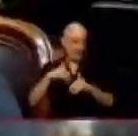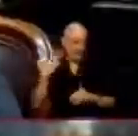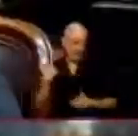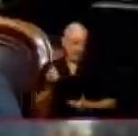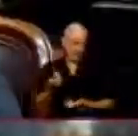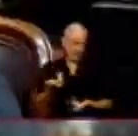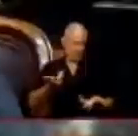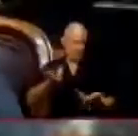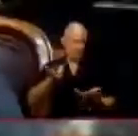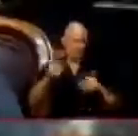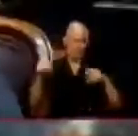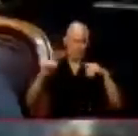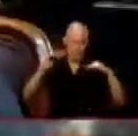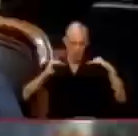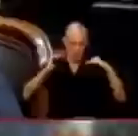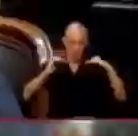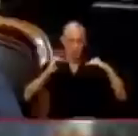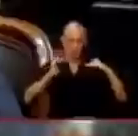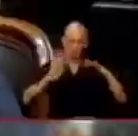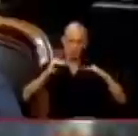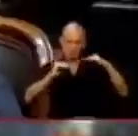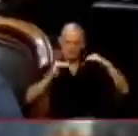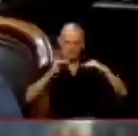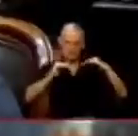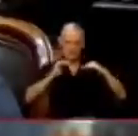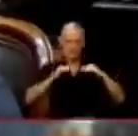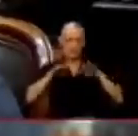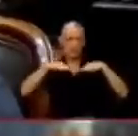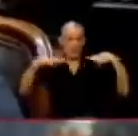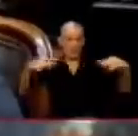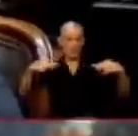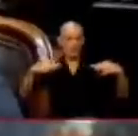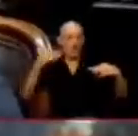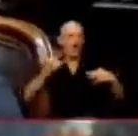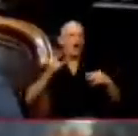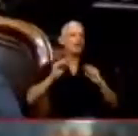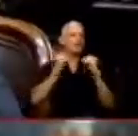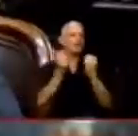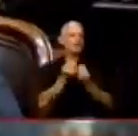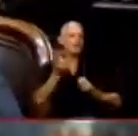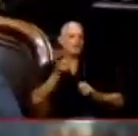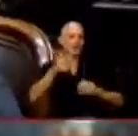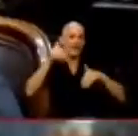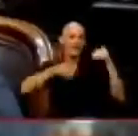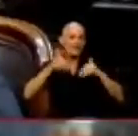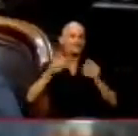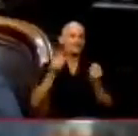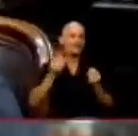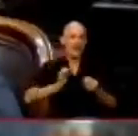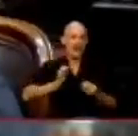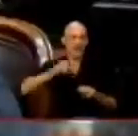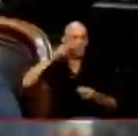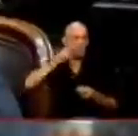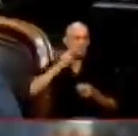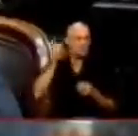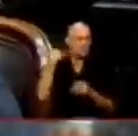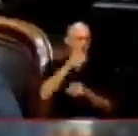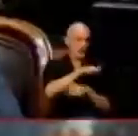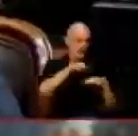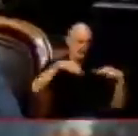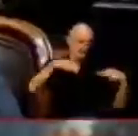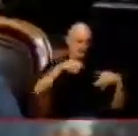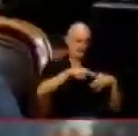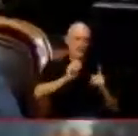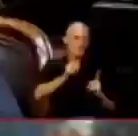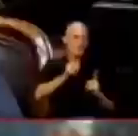queremos reajuste, un reajuste tremendo. Pero es un juego. Si estuviese en otra época de su vida donde tiene que empezar a